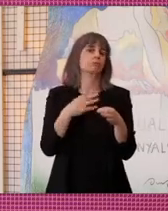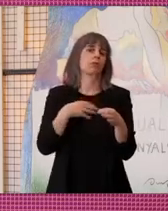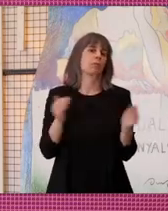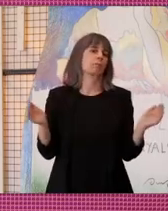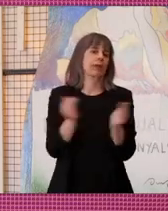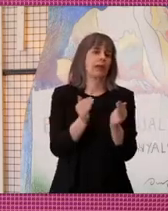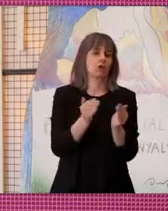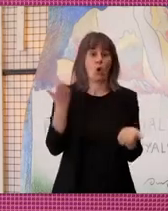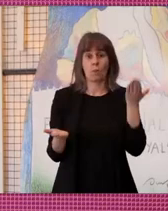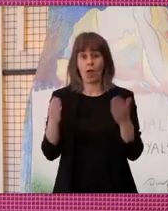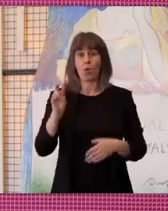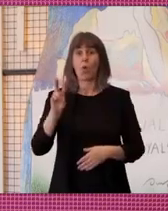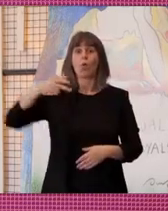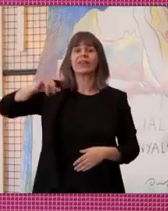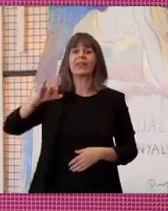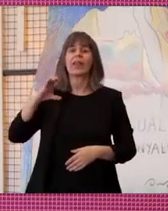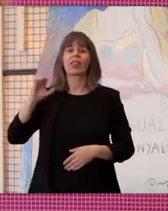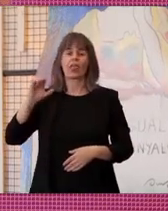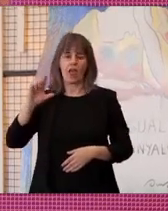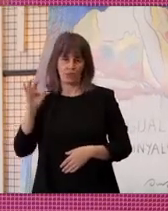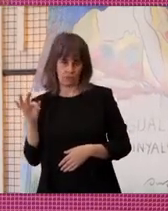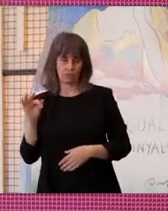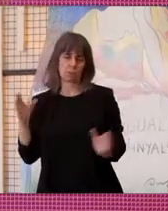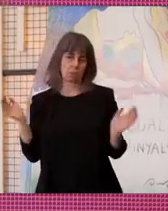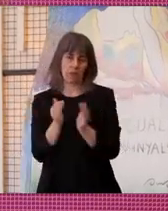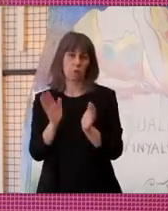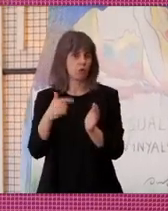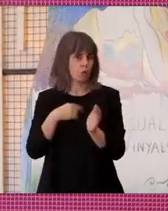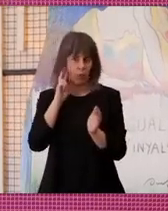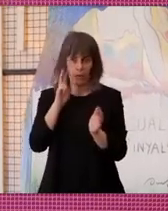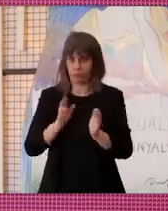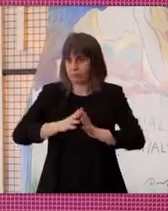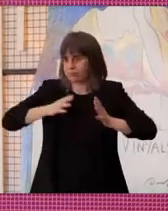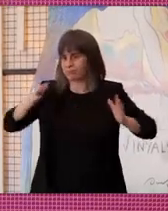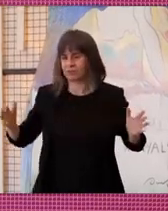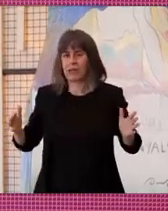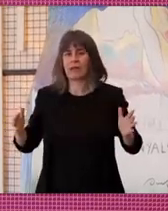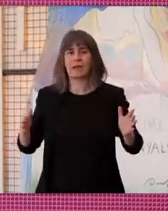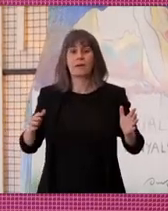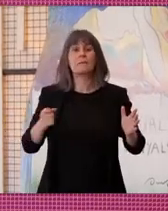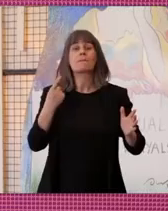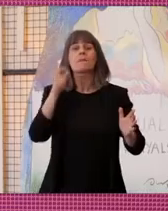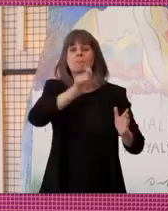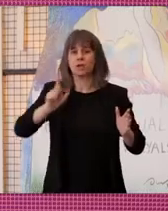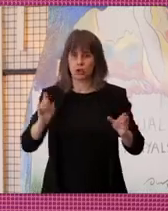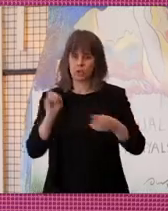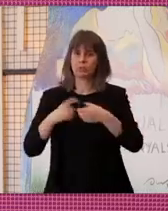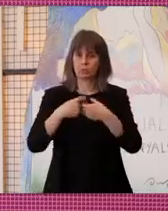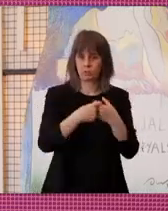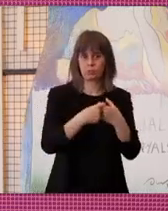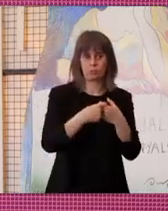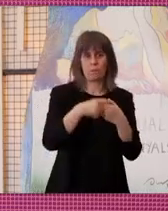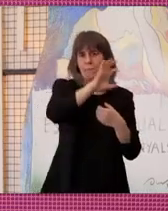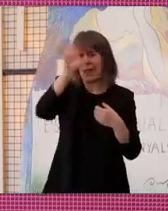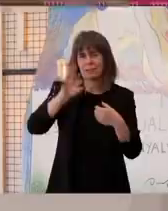un icef pero a mí me parecía inmenso unas mil personas repartidas por todo el mundo las oficinas de Nueva